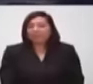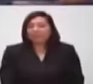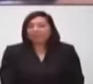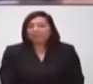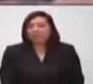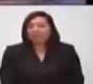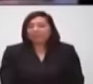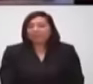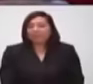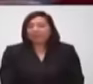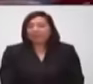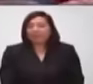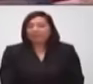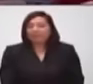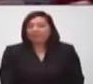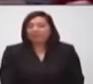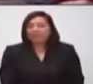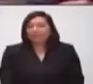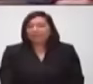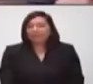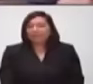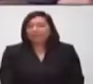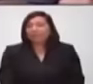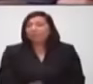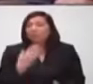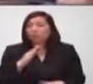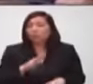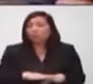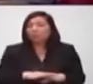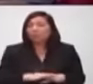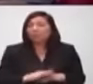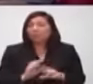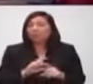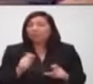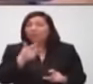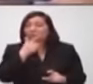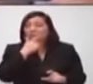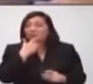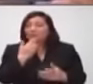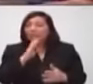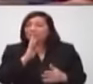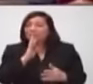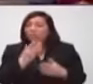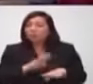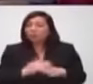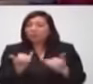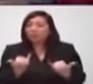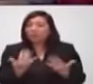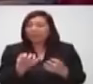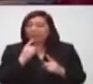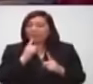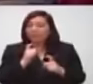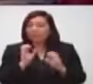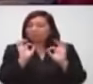equipo, con respecto a la línea amarilla. Se ha comentado bastante sobre esto y quería hacer una